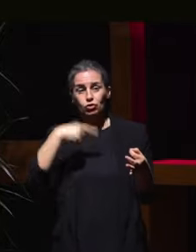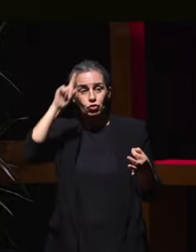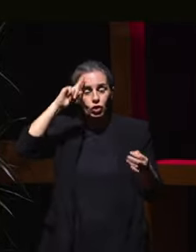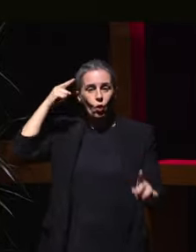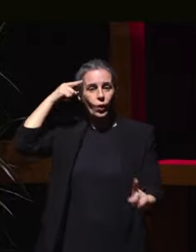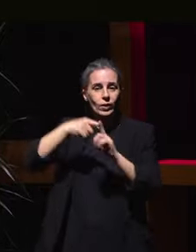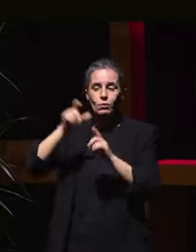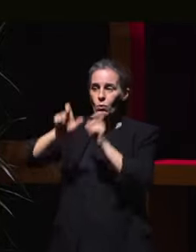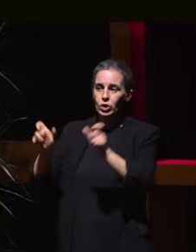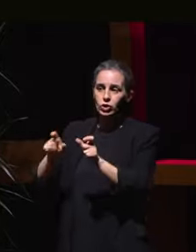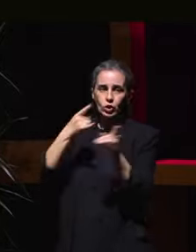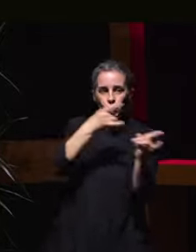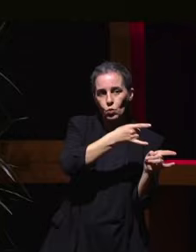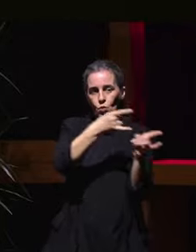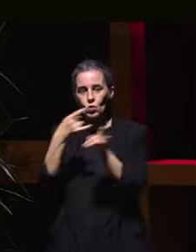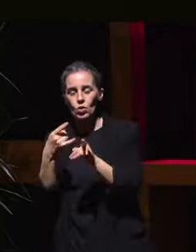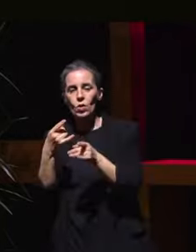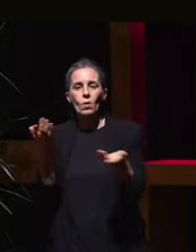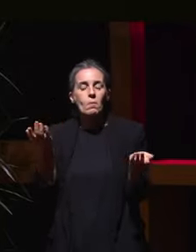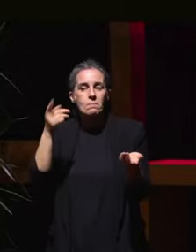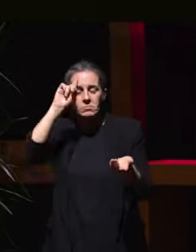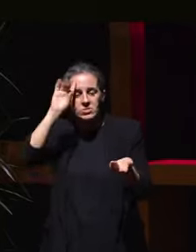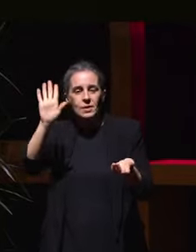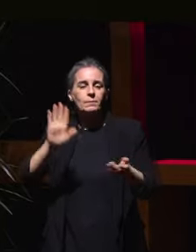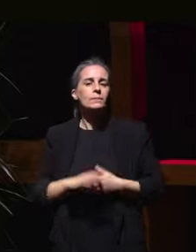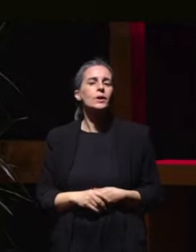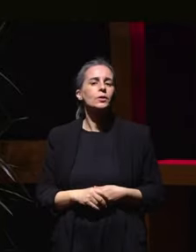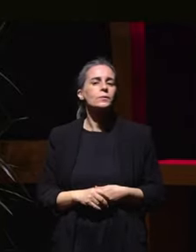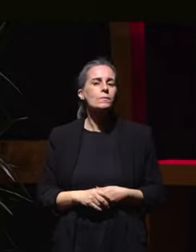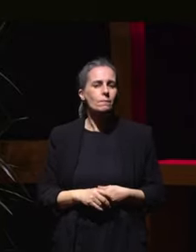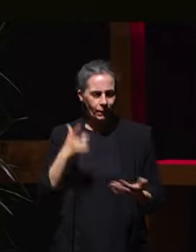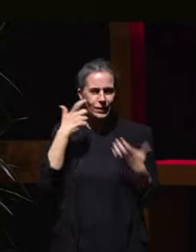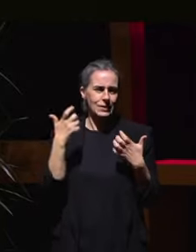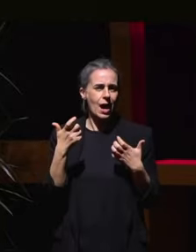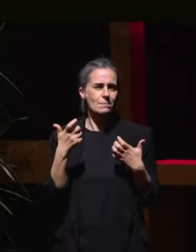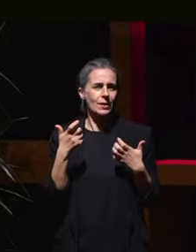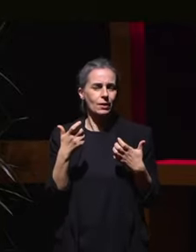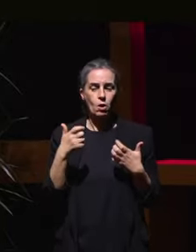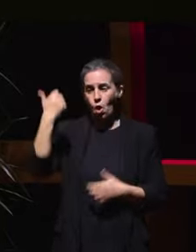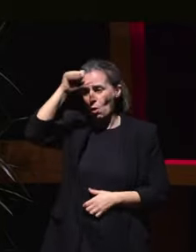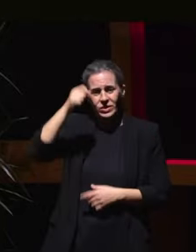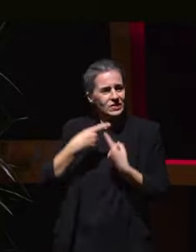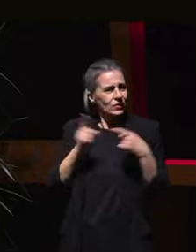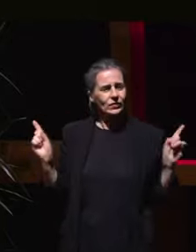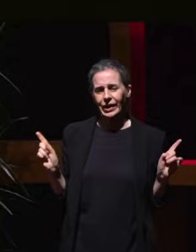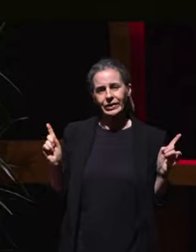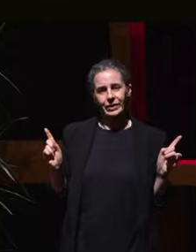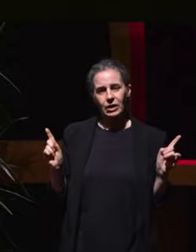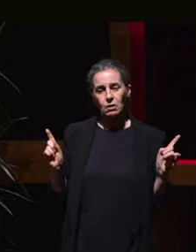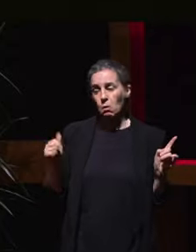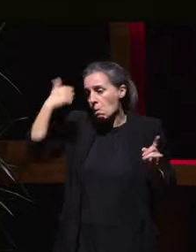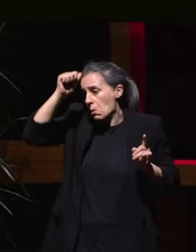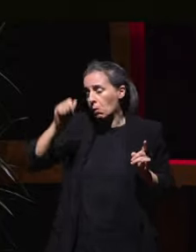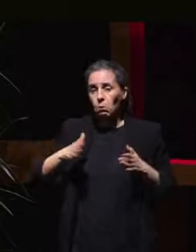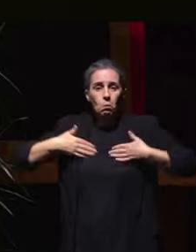no creo que sea ese el factor, porque al final tienes a los hombres, pero sí que llama la atención que no ves eso en los hombres. Es decir, que ves a cualquier